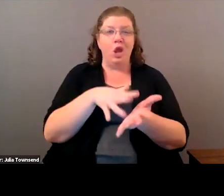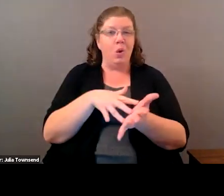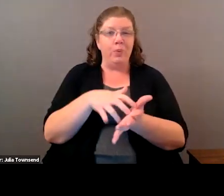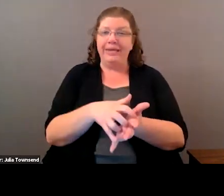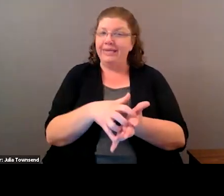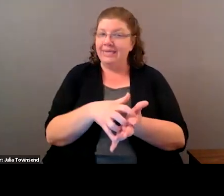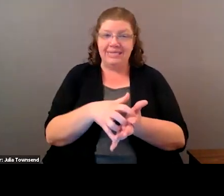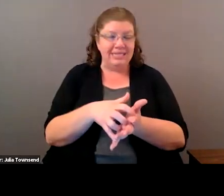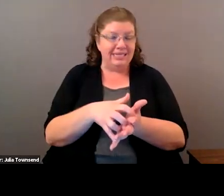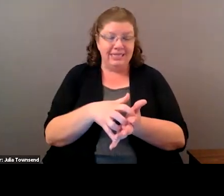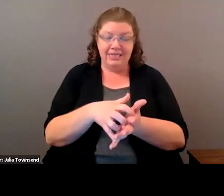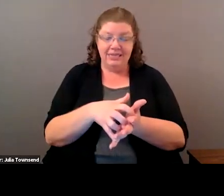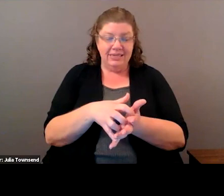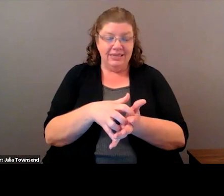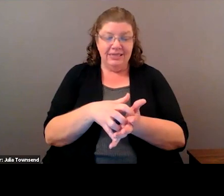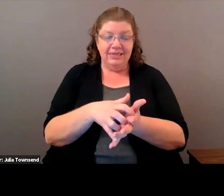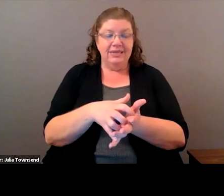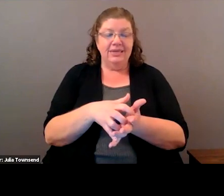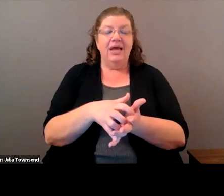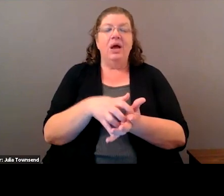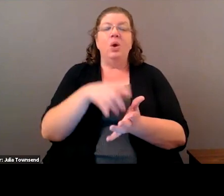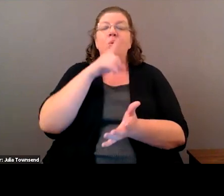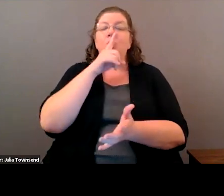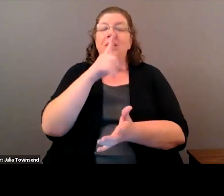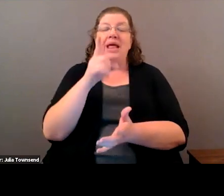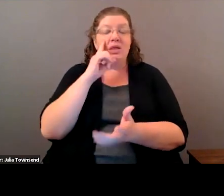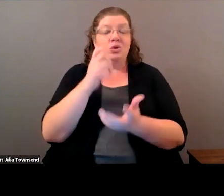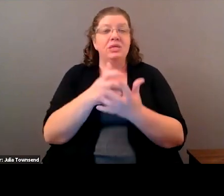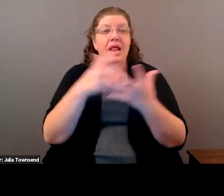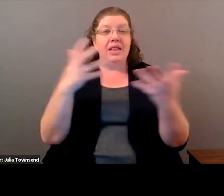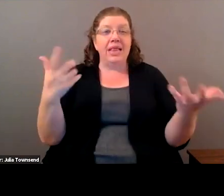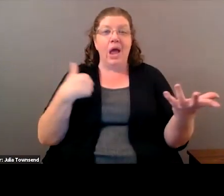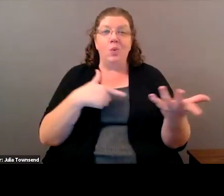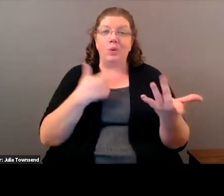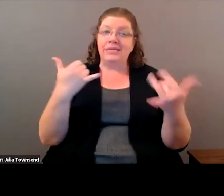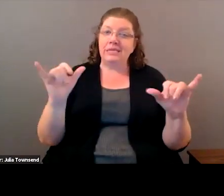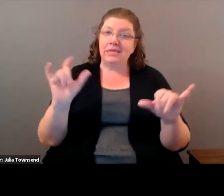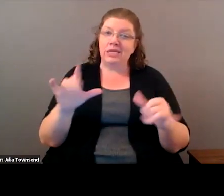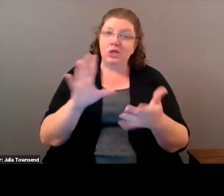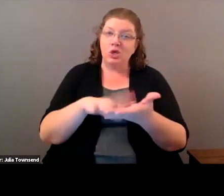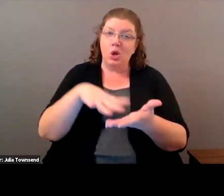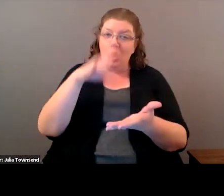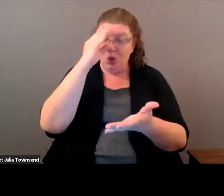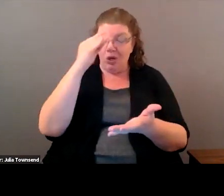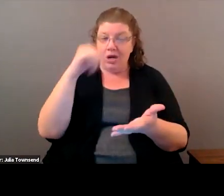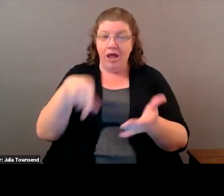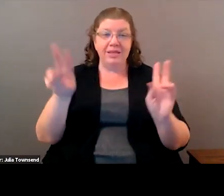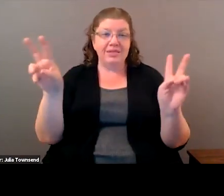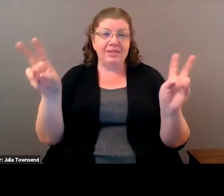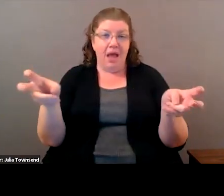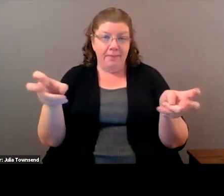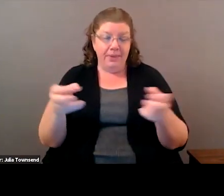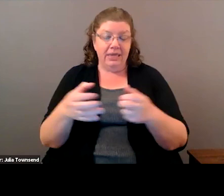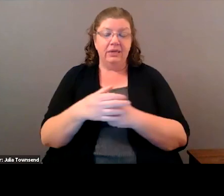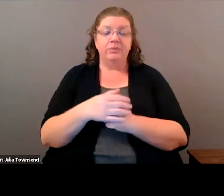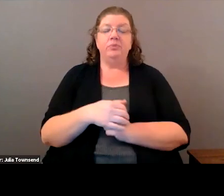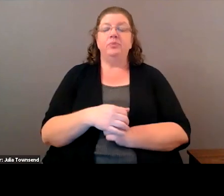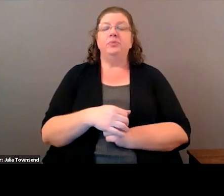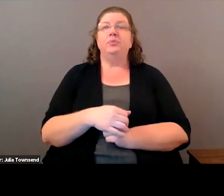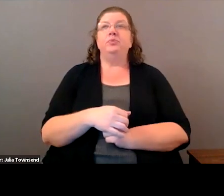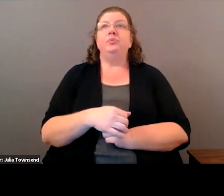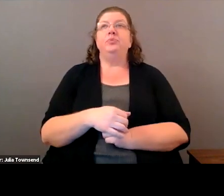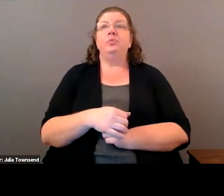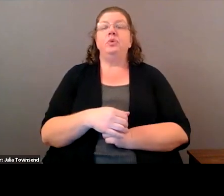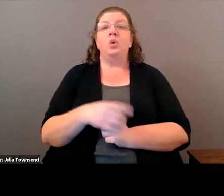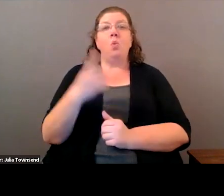aprender de este tema. Uno de los desafíos, como expresaba mi